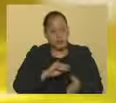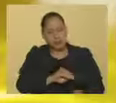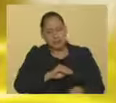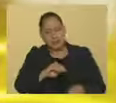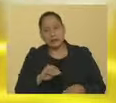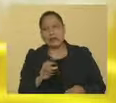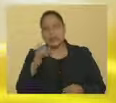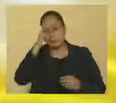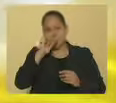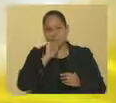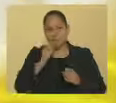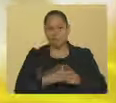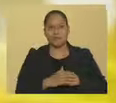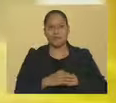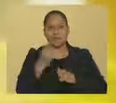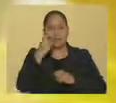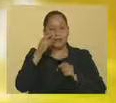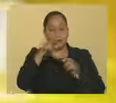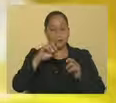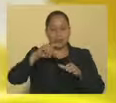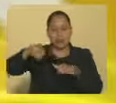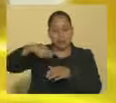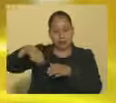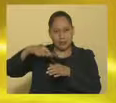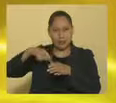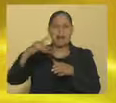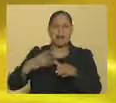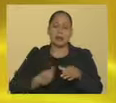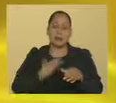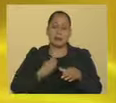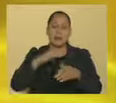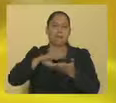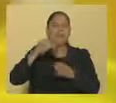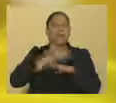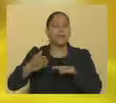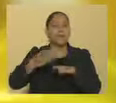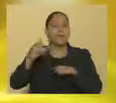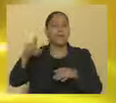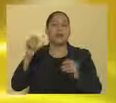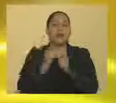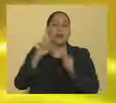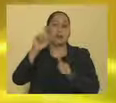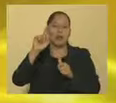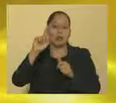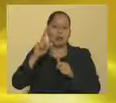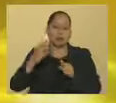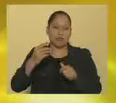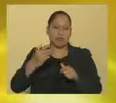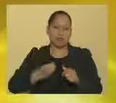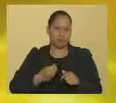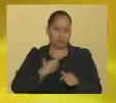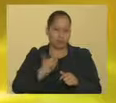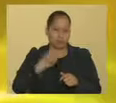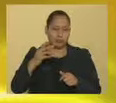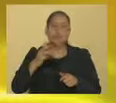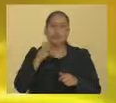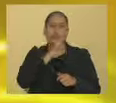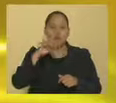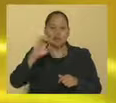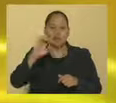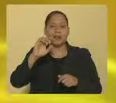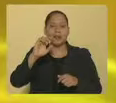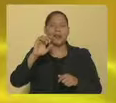tanto. Ahí les va. ¿Cómo? Van a hacer una mezcla de bicarbonato de sodio con agua oxigenada. Okay. Así que quede, digamos,